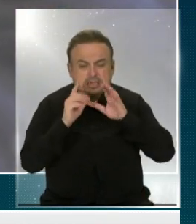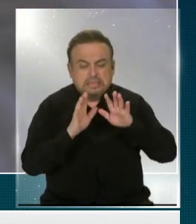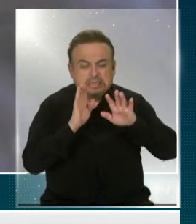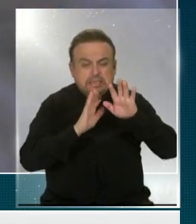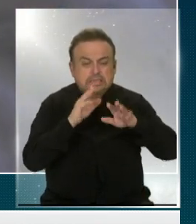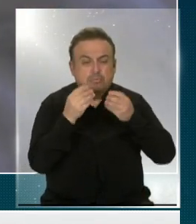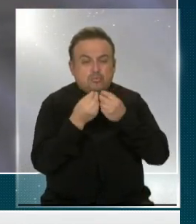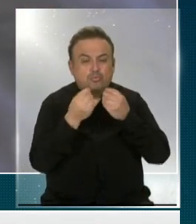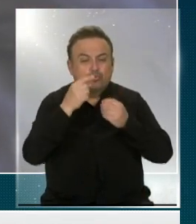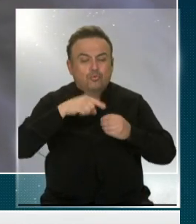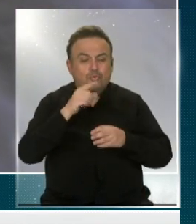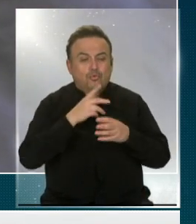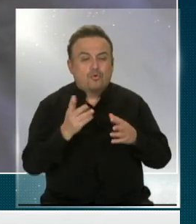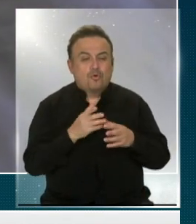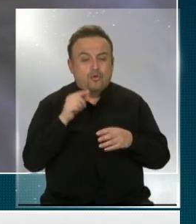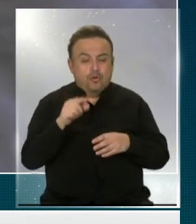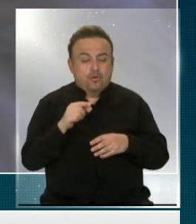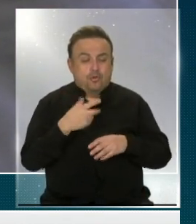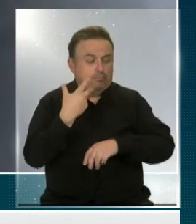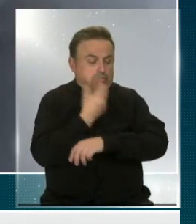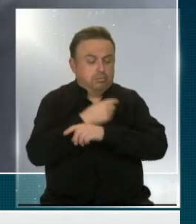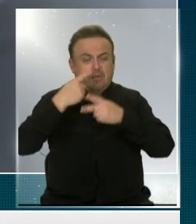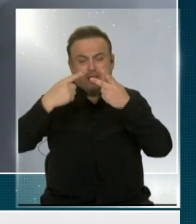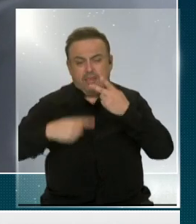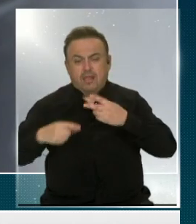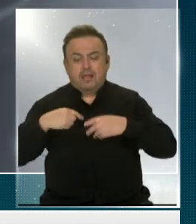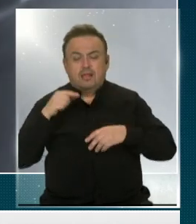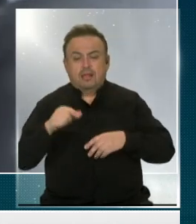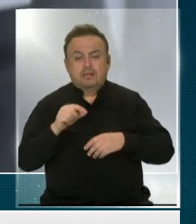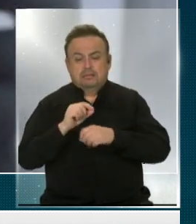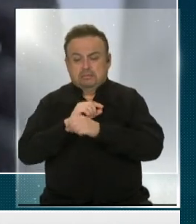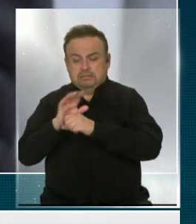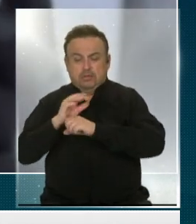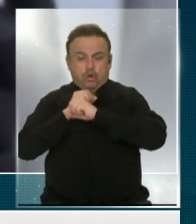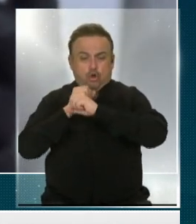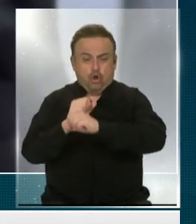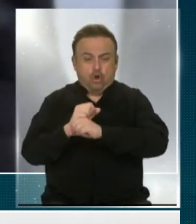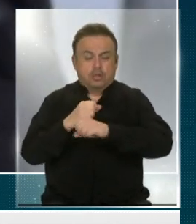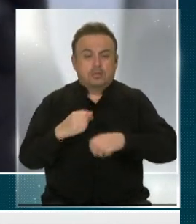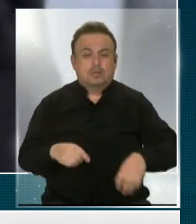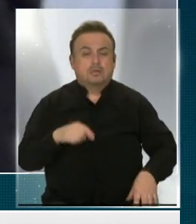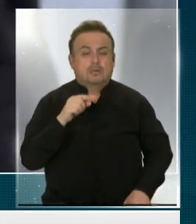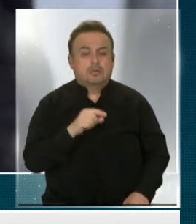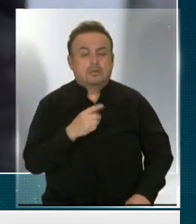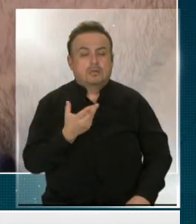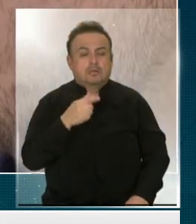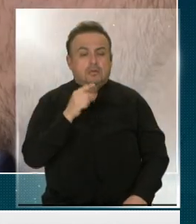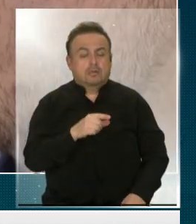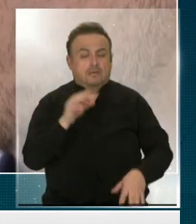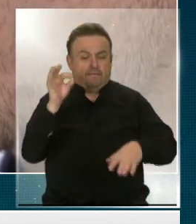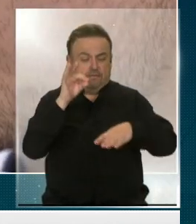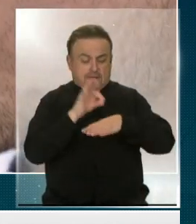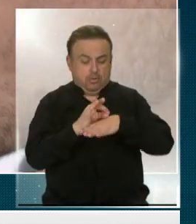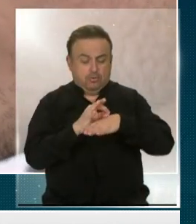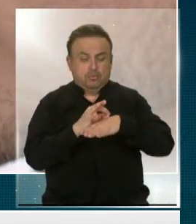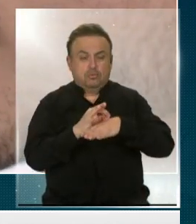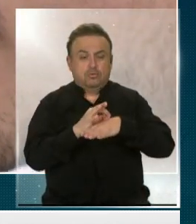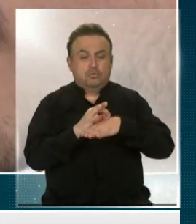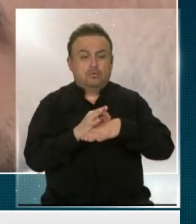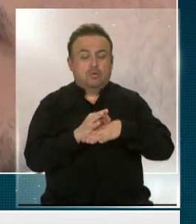tipo de vacuna contra corona vino hablamos de diferentes tipos de plataformas de desde el virus